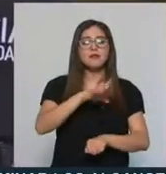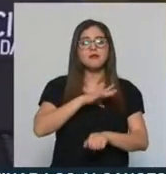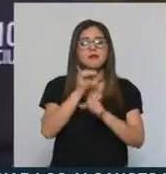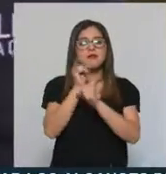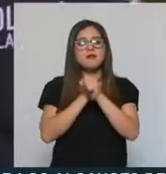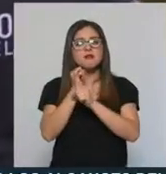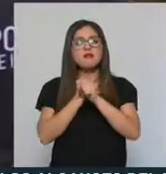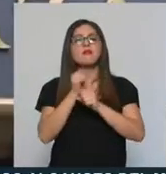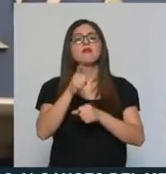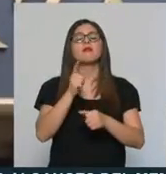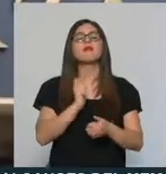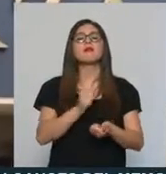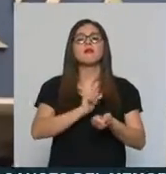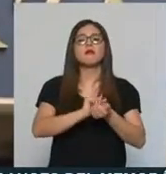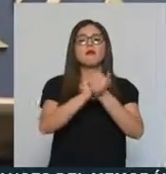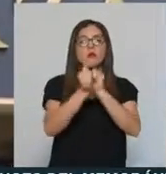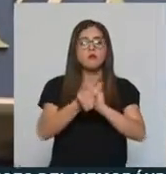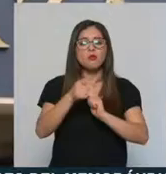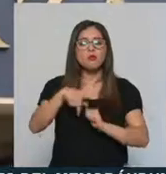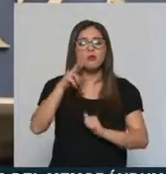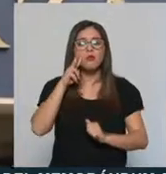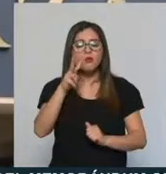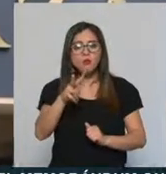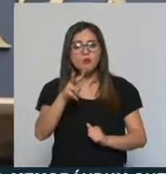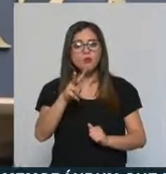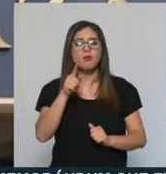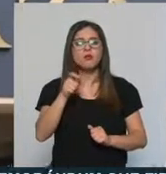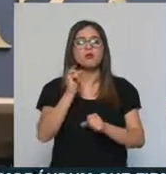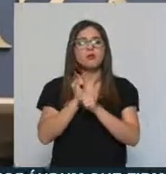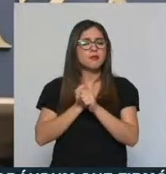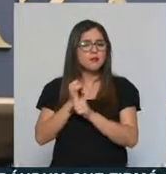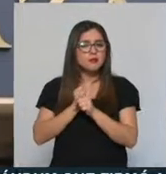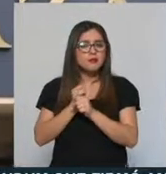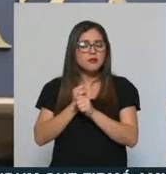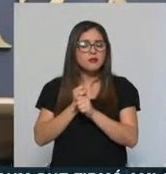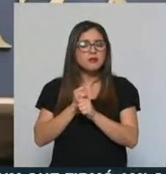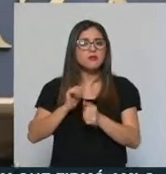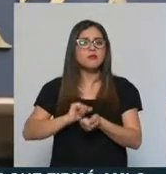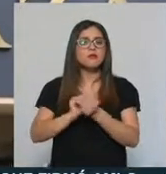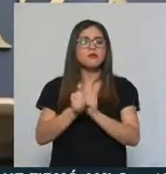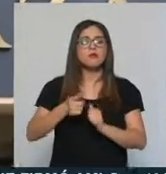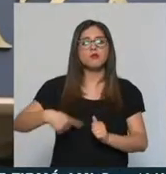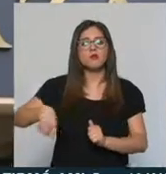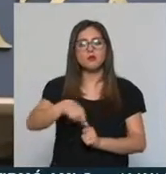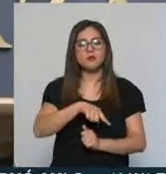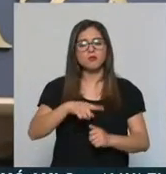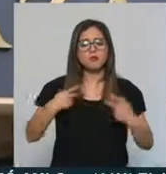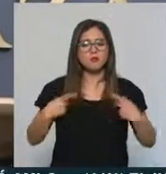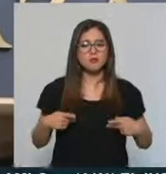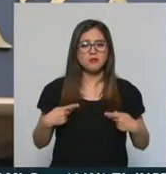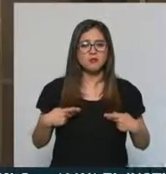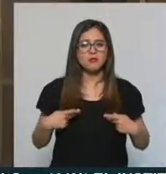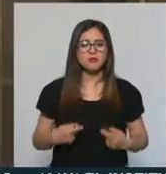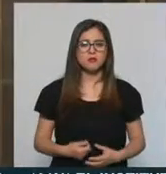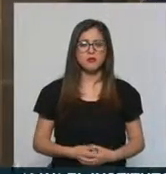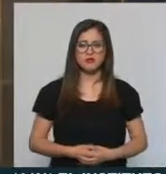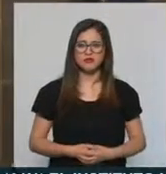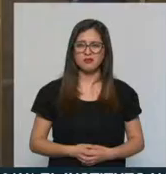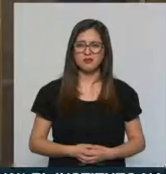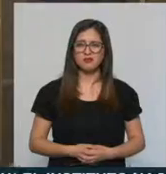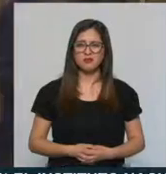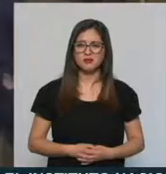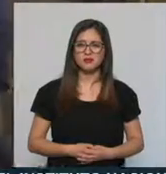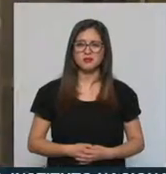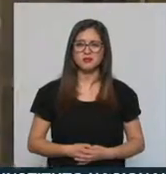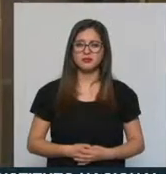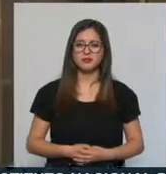donde empieza con la operación Lava Jato, que es la investigación que da origen a toda esta, que saca a la